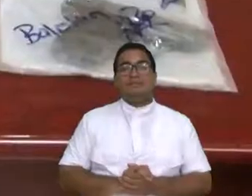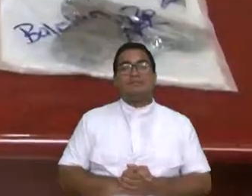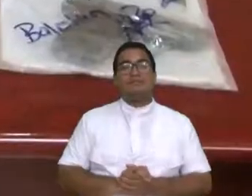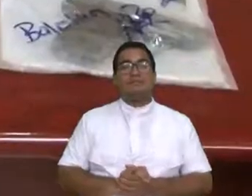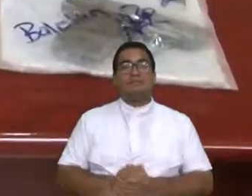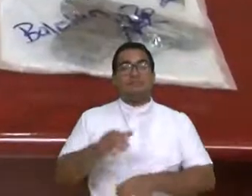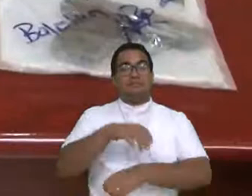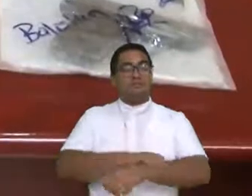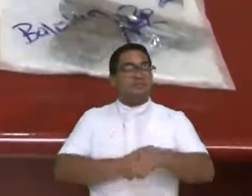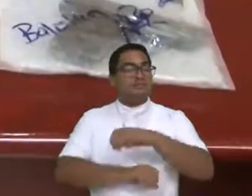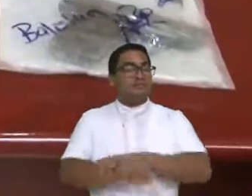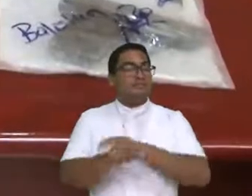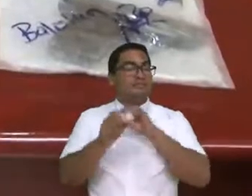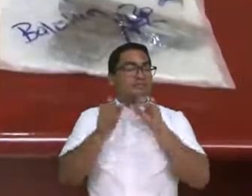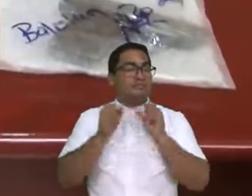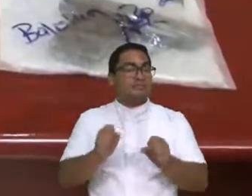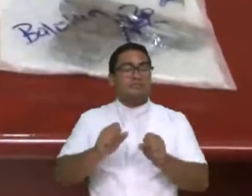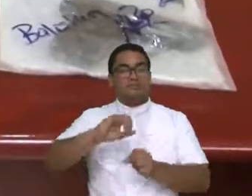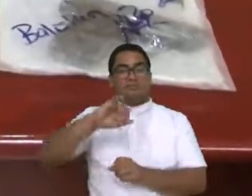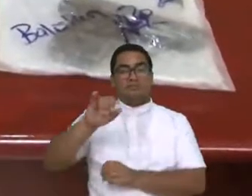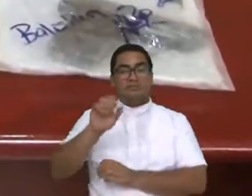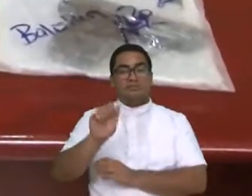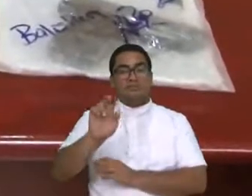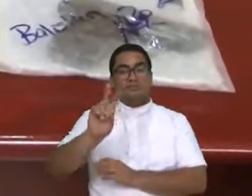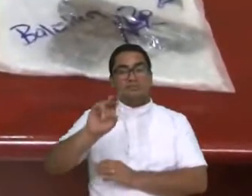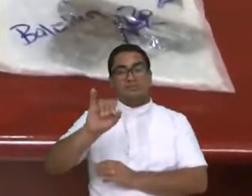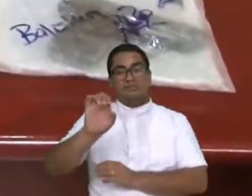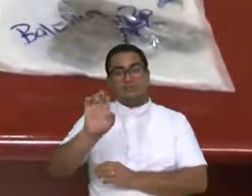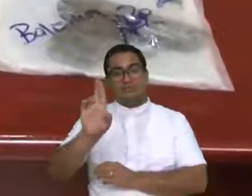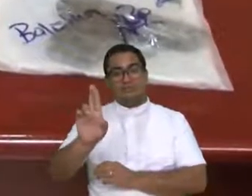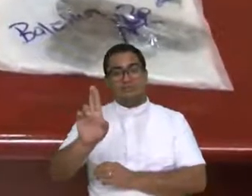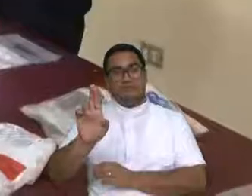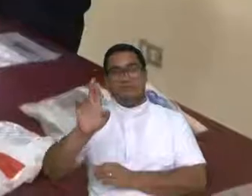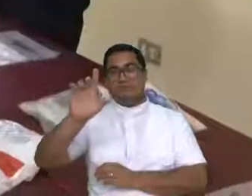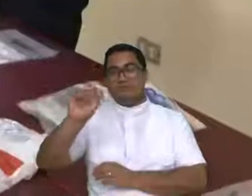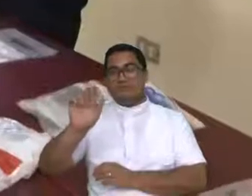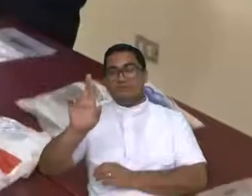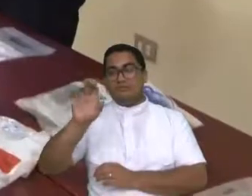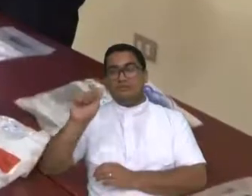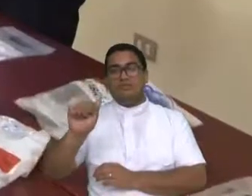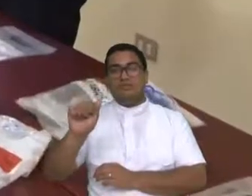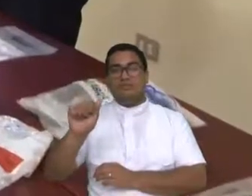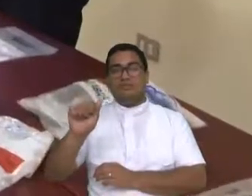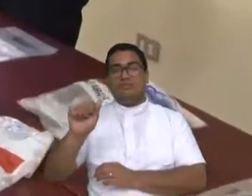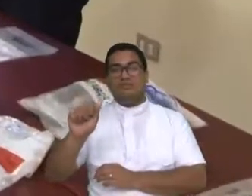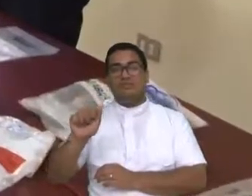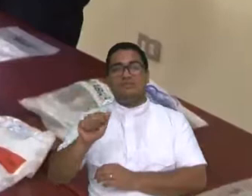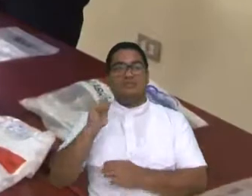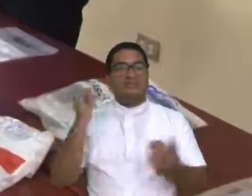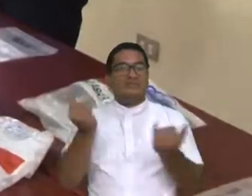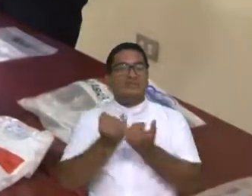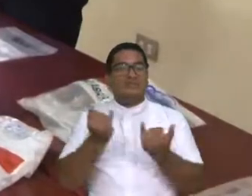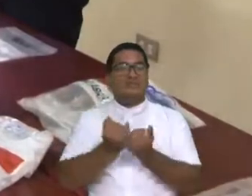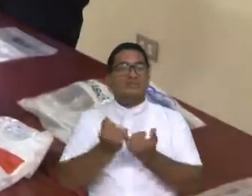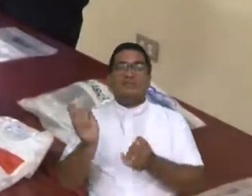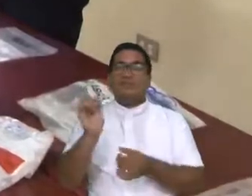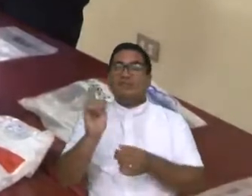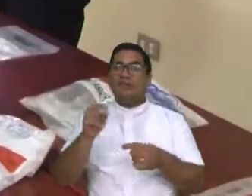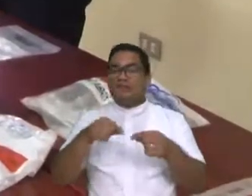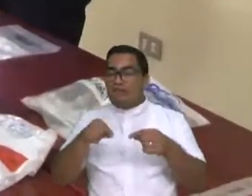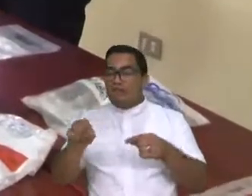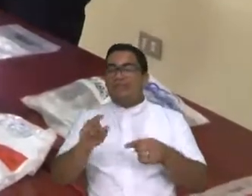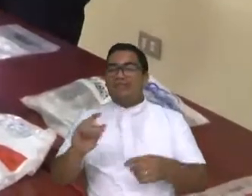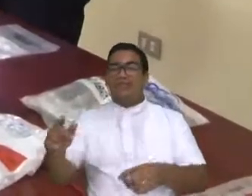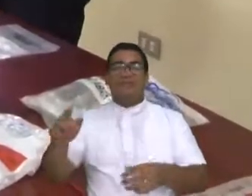Preso, capturado, Javier Francisco Gutiérrez Lara, en el municipio de Mazatepe, por el delito de